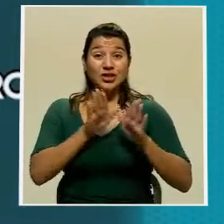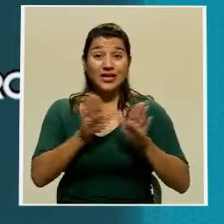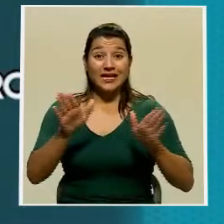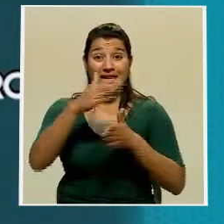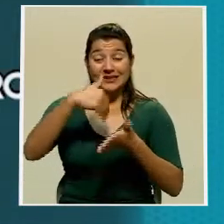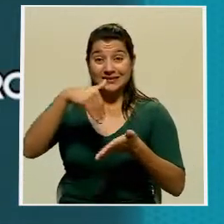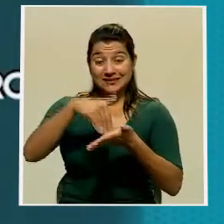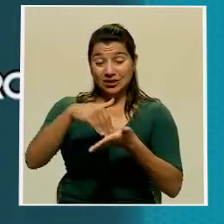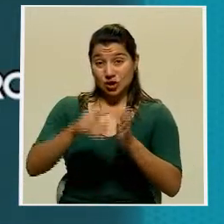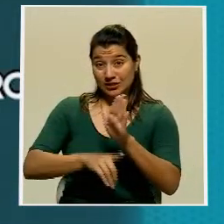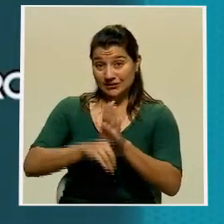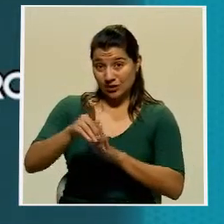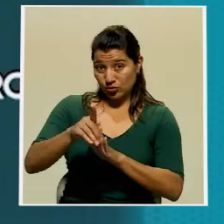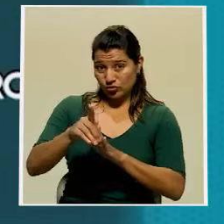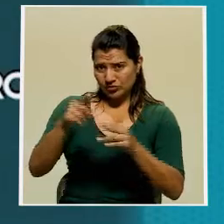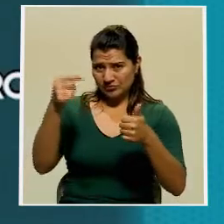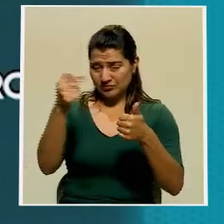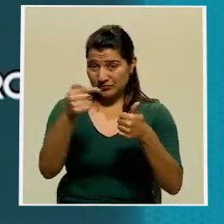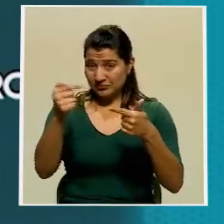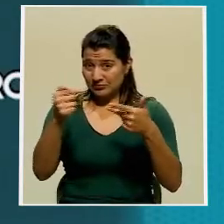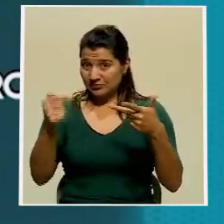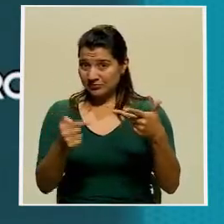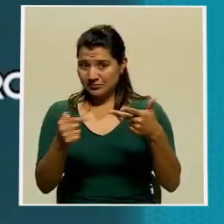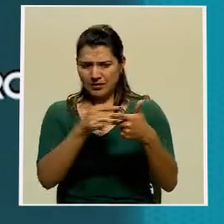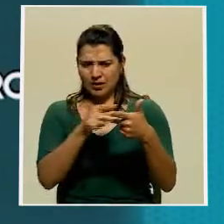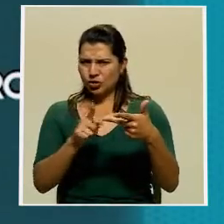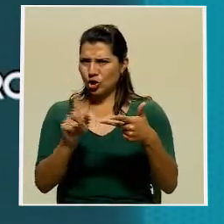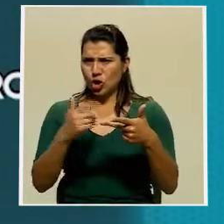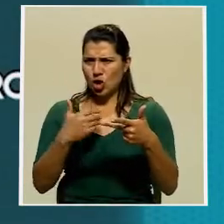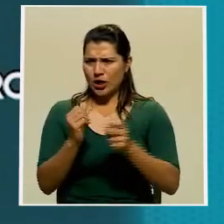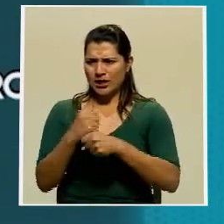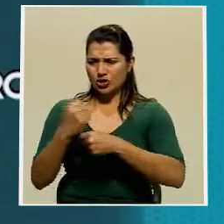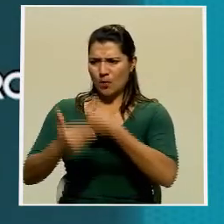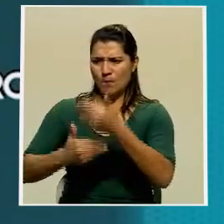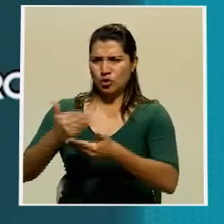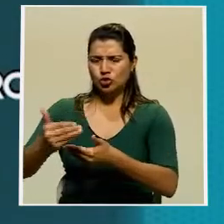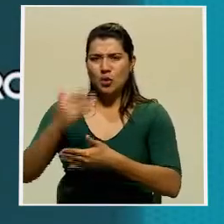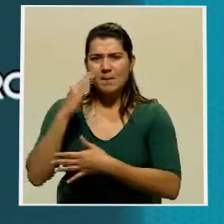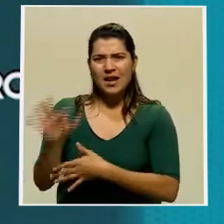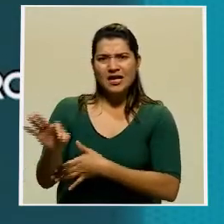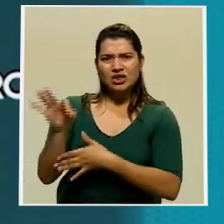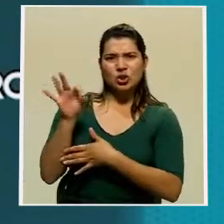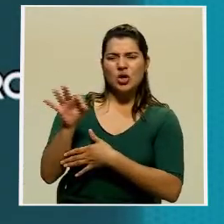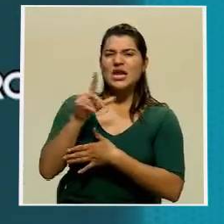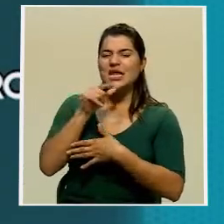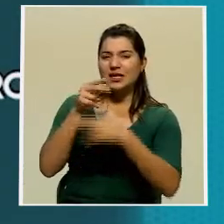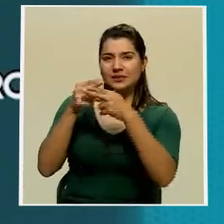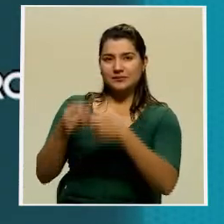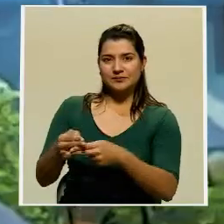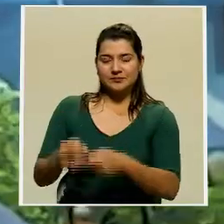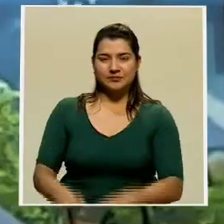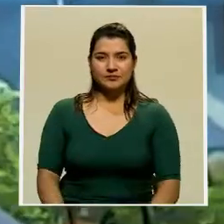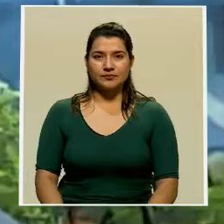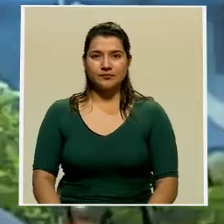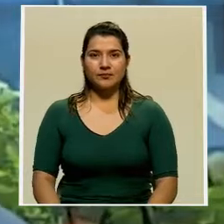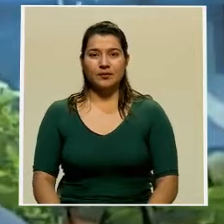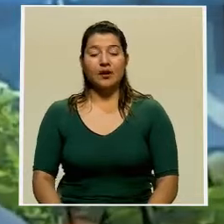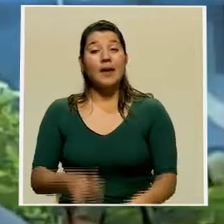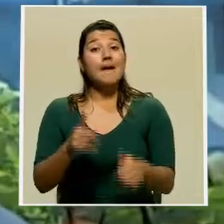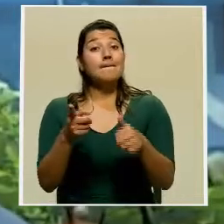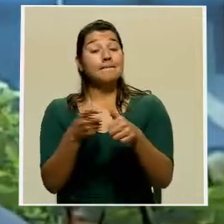Desarrollo de la Regulación. En estos casos no se dieron concursos para elegir a las personas que ocuparían dichos puestos. En primer